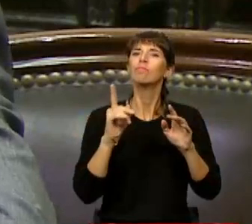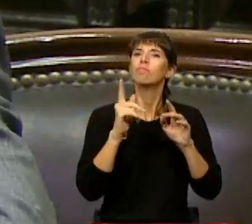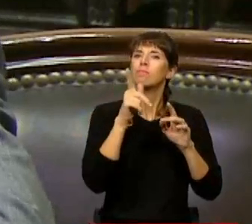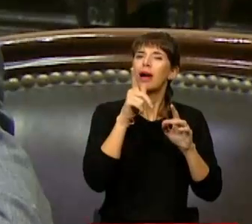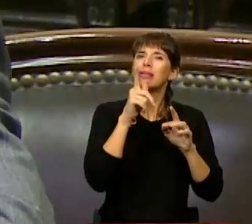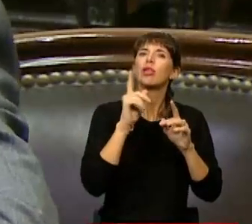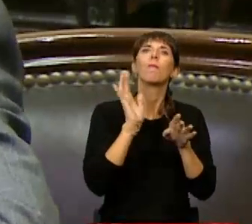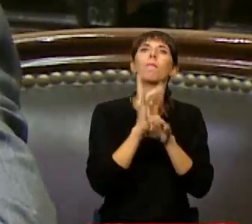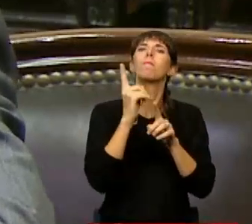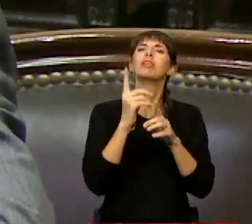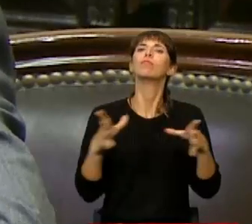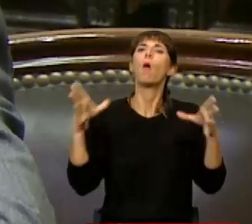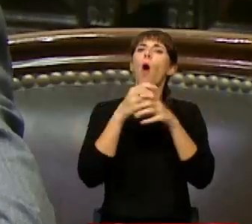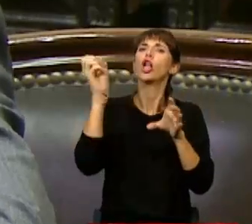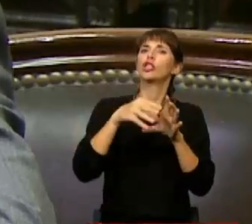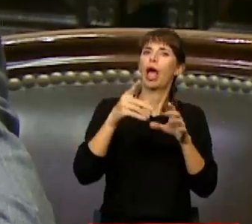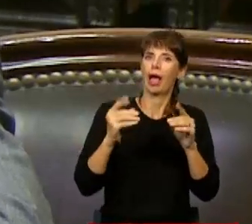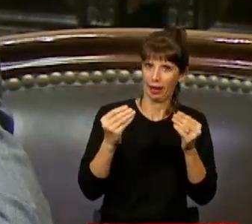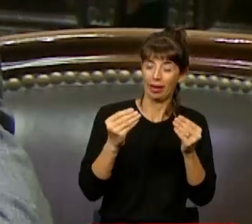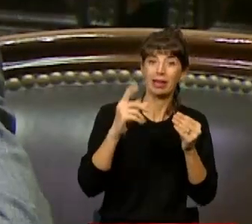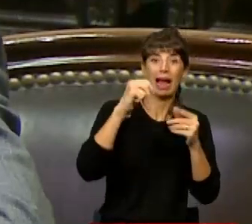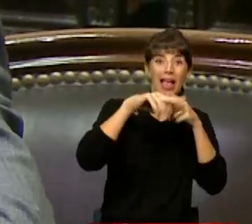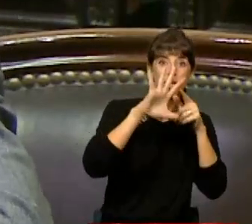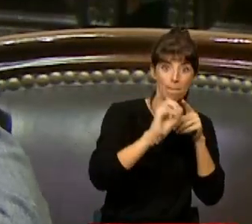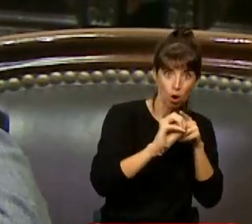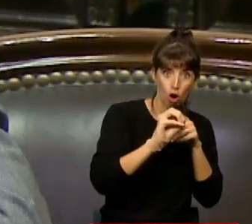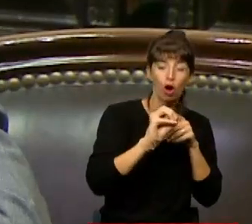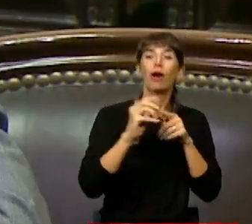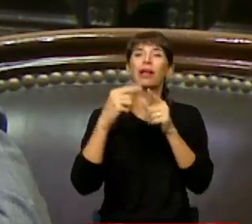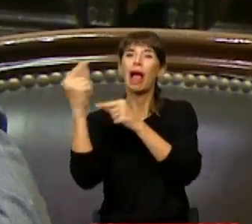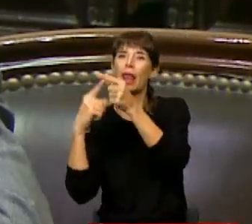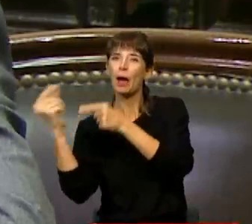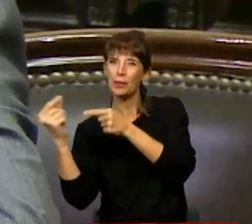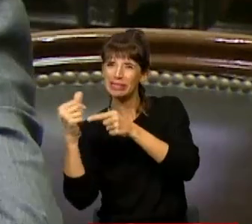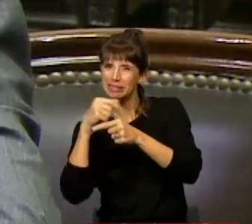y esto tiene una intencionalidad, el cáñamo industrial y el cannabis medicinal.